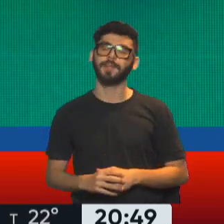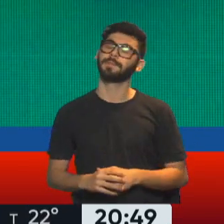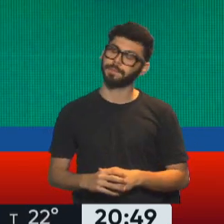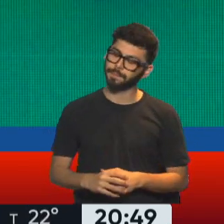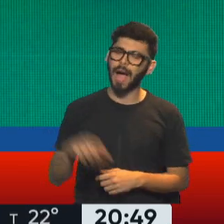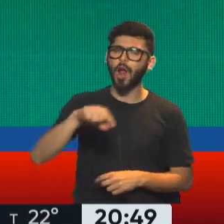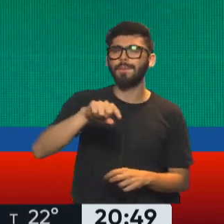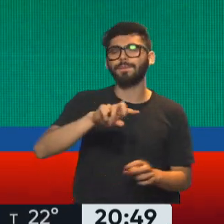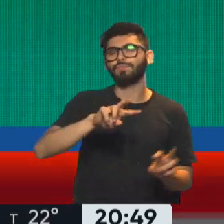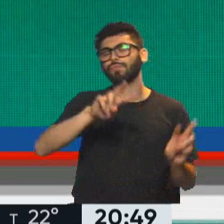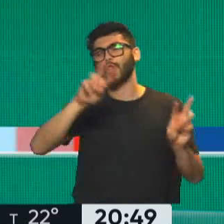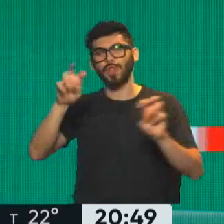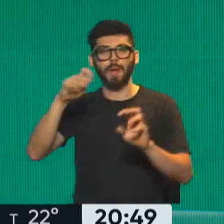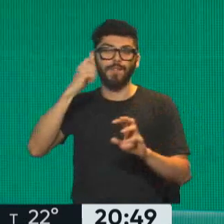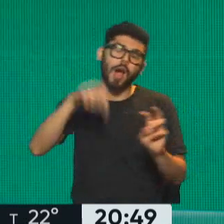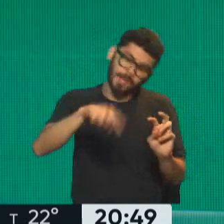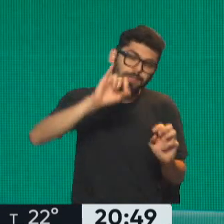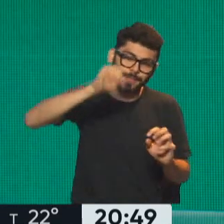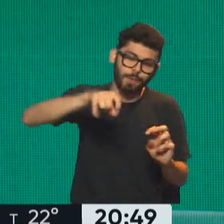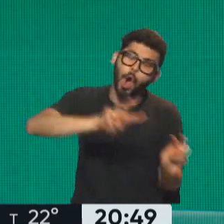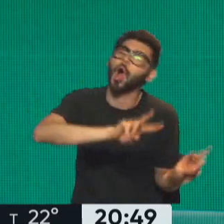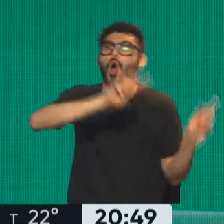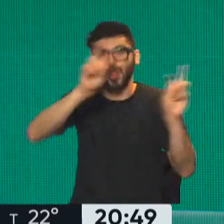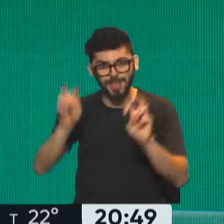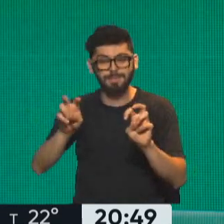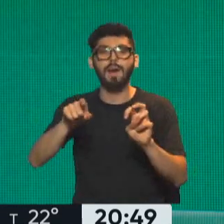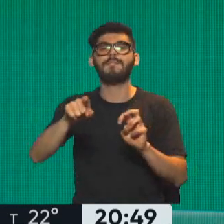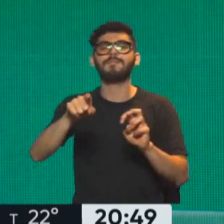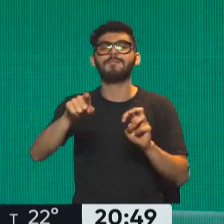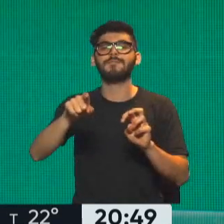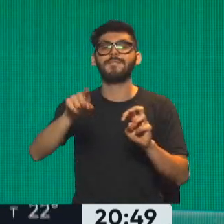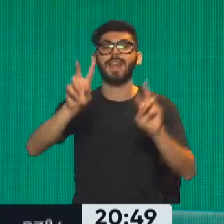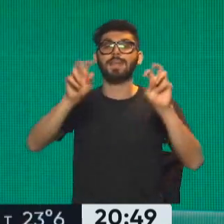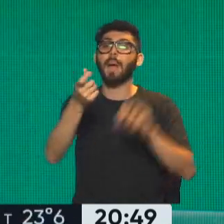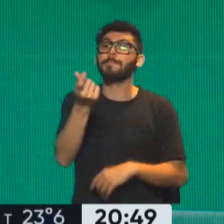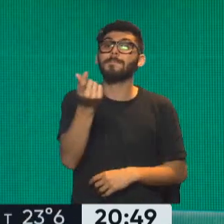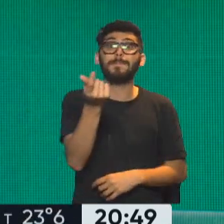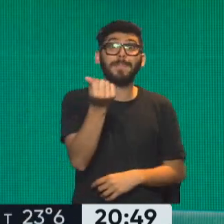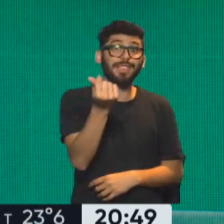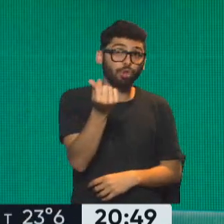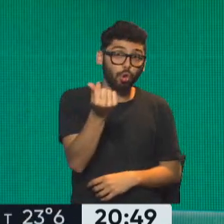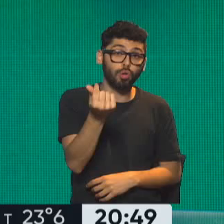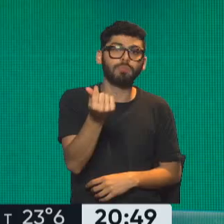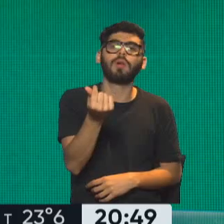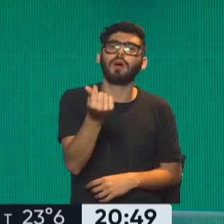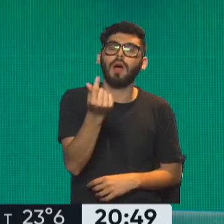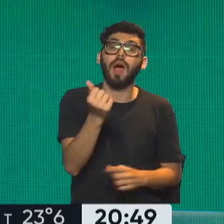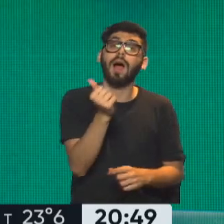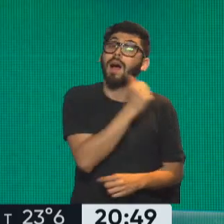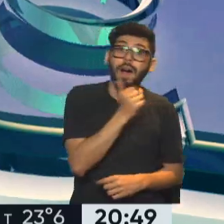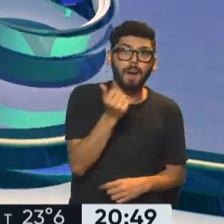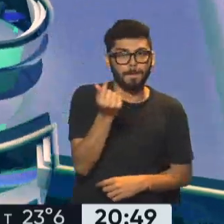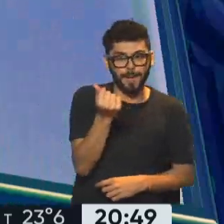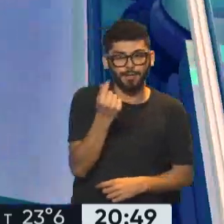ir a un informe más y vamos a cambiar de tema. Ahora sí, ya salimos de esto, vamos a hablar del tema de los precios. Y ahora, precios de